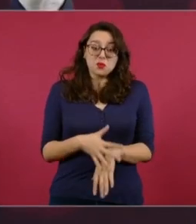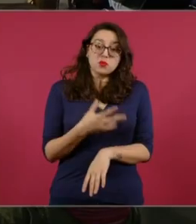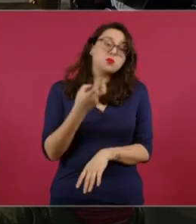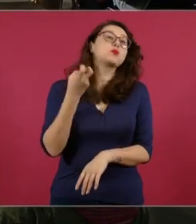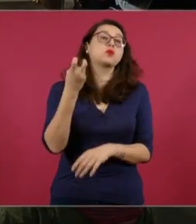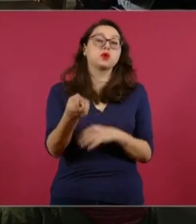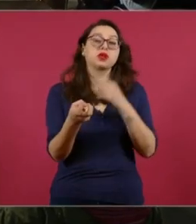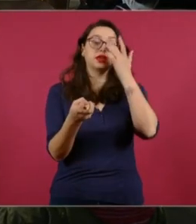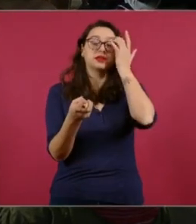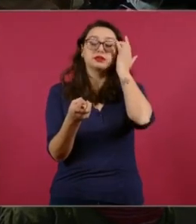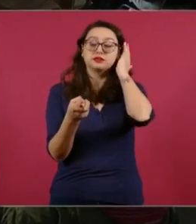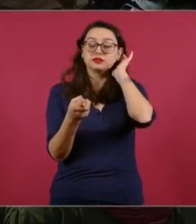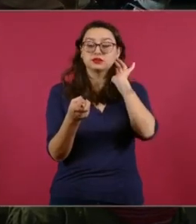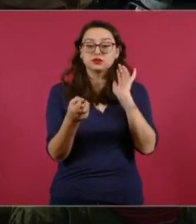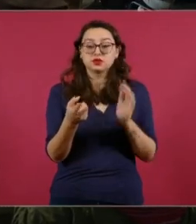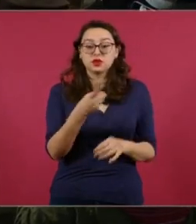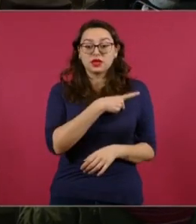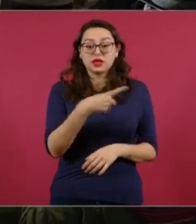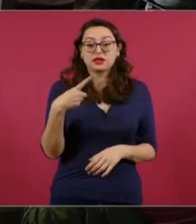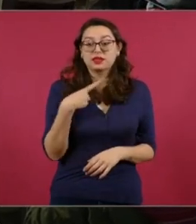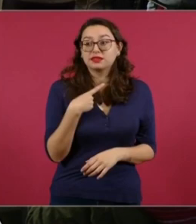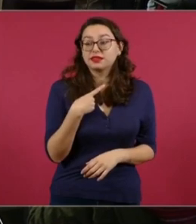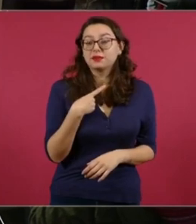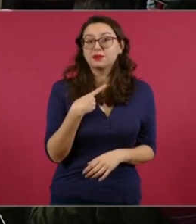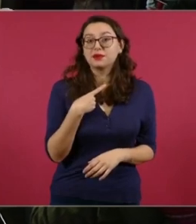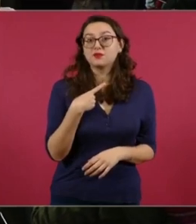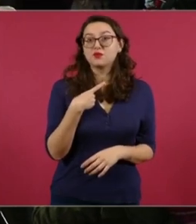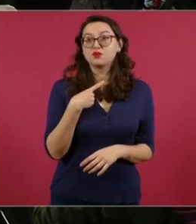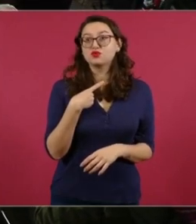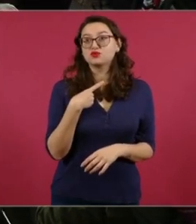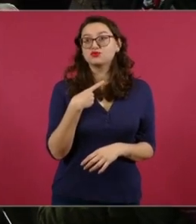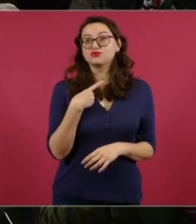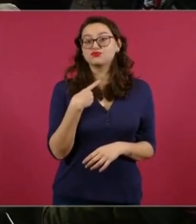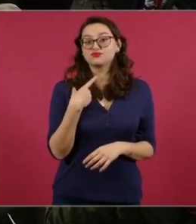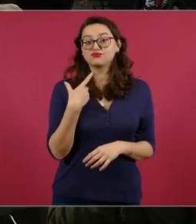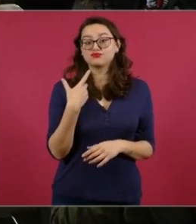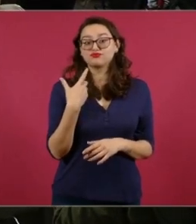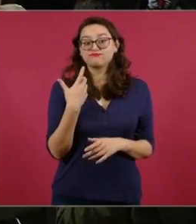es que debemos de estar